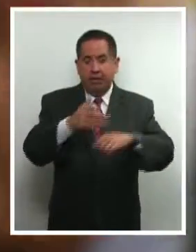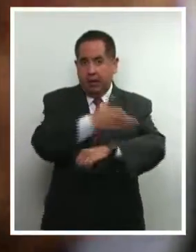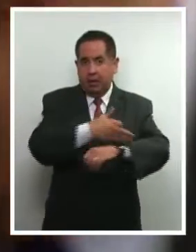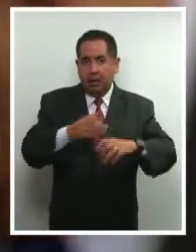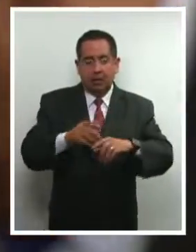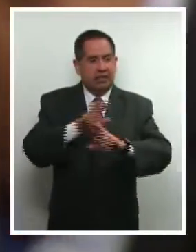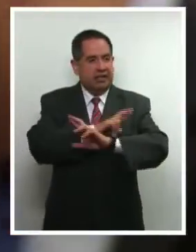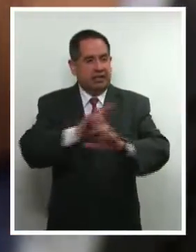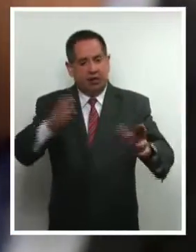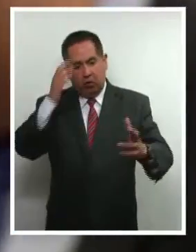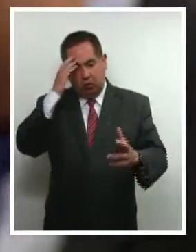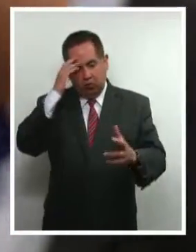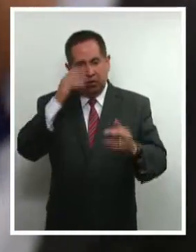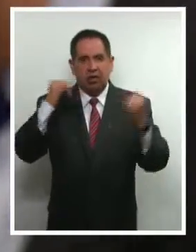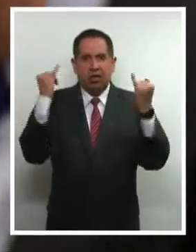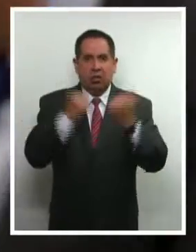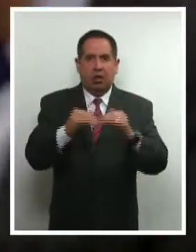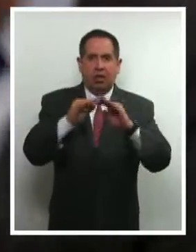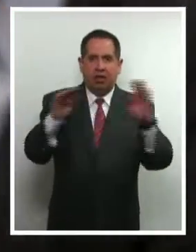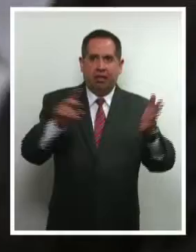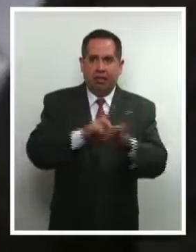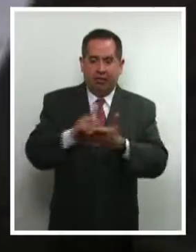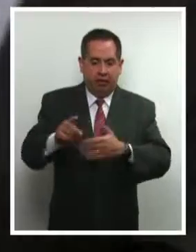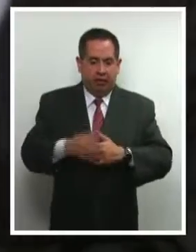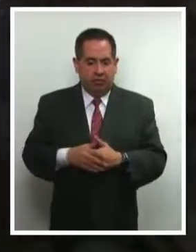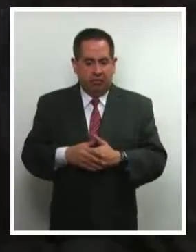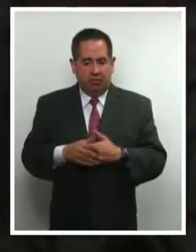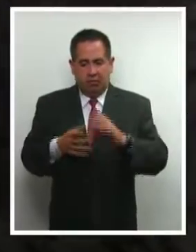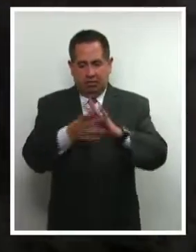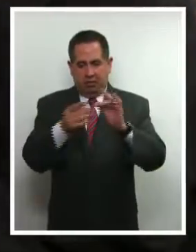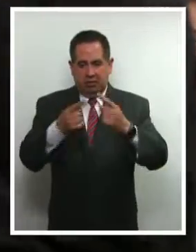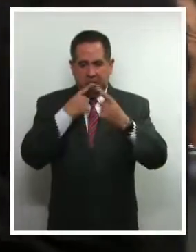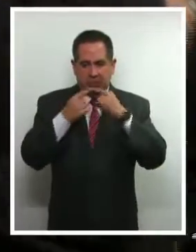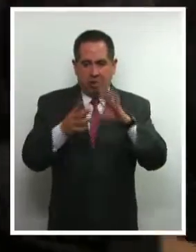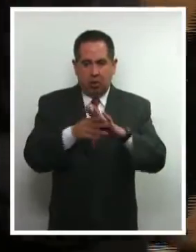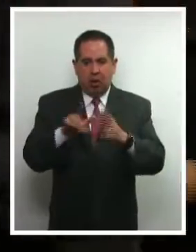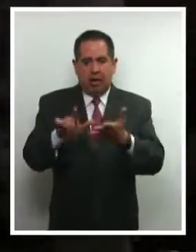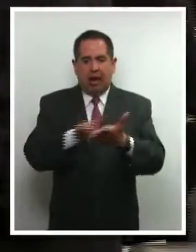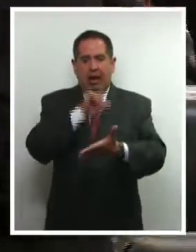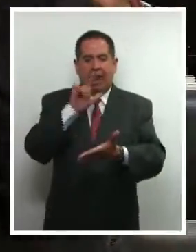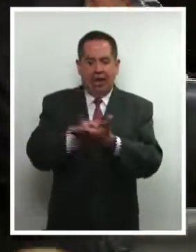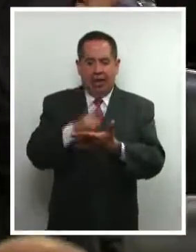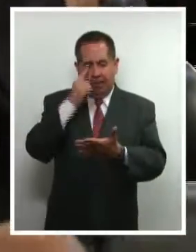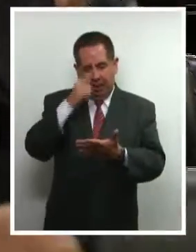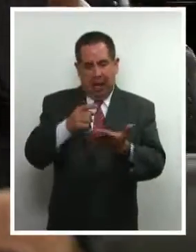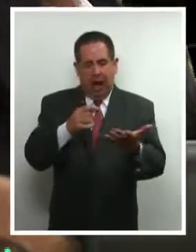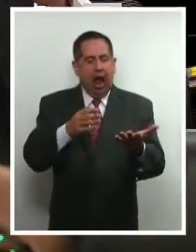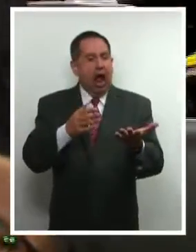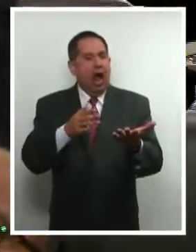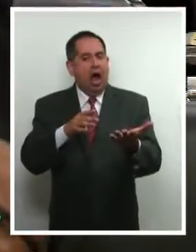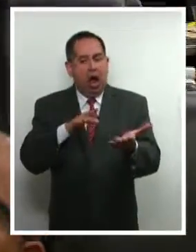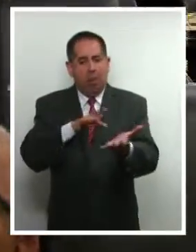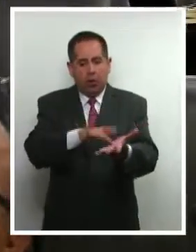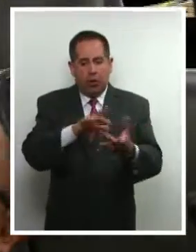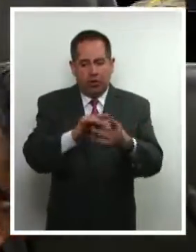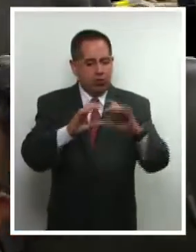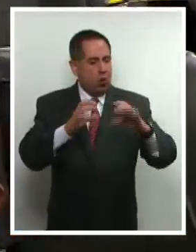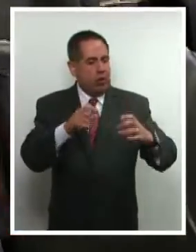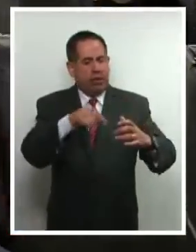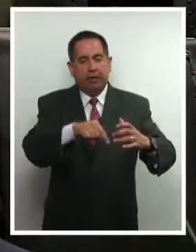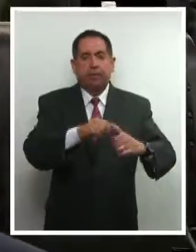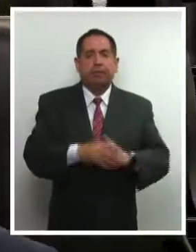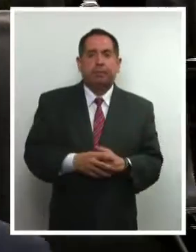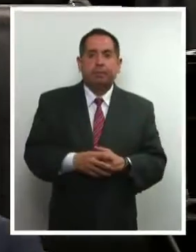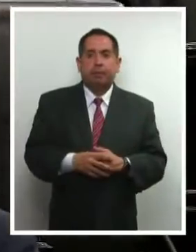son reconocidas en igualdad de derechos, protegidas integralmente por la ley y apoyadas en sus tareas de cuidado.